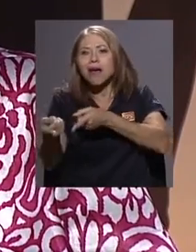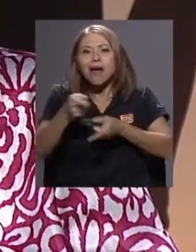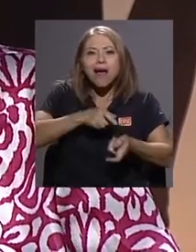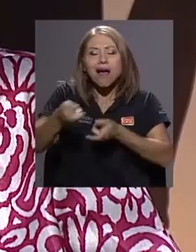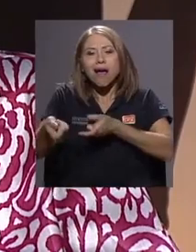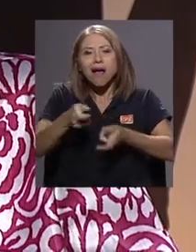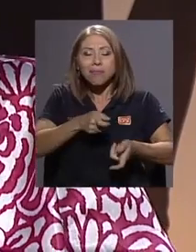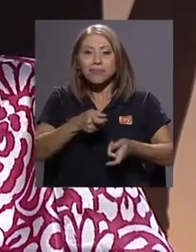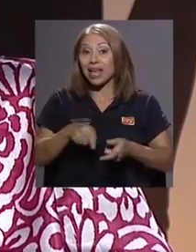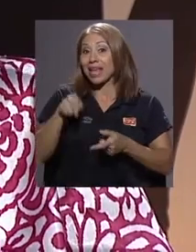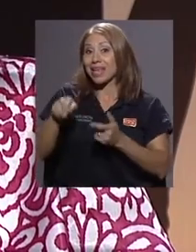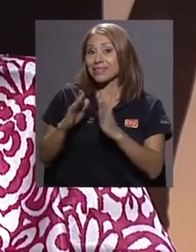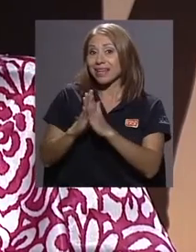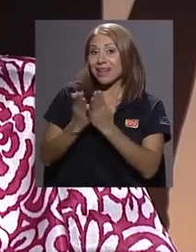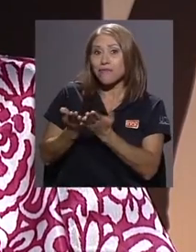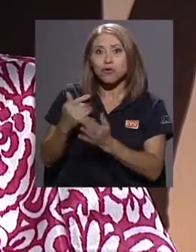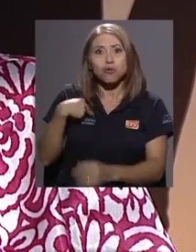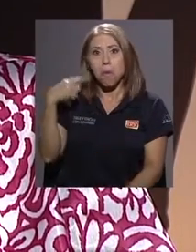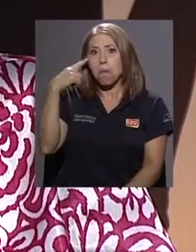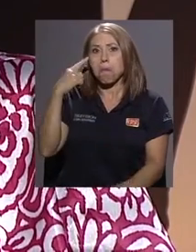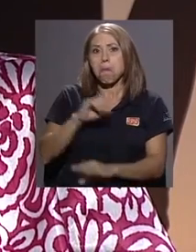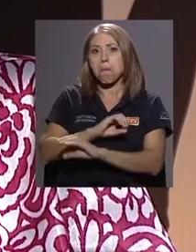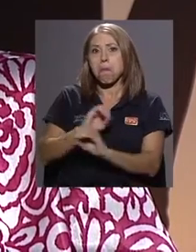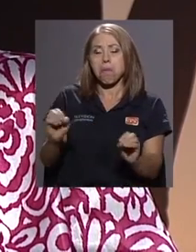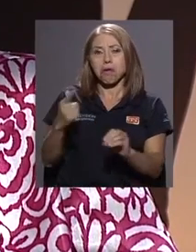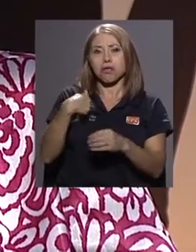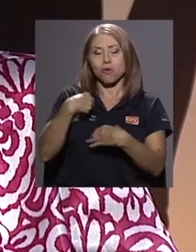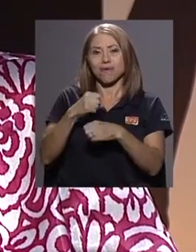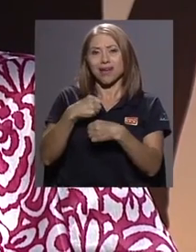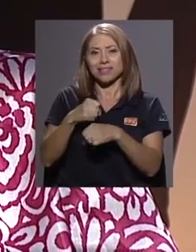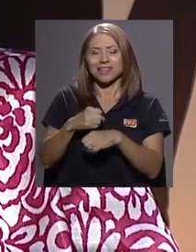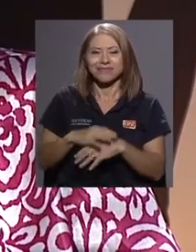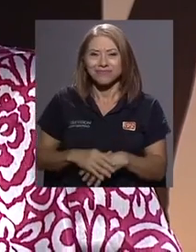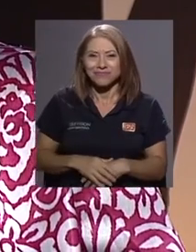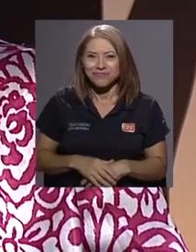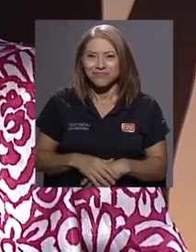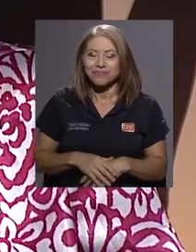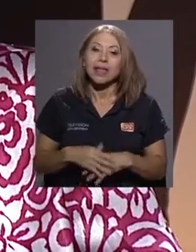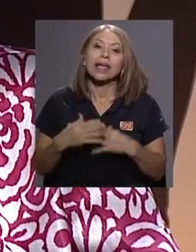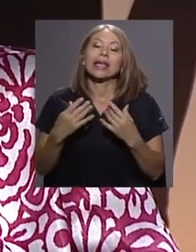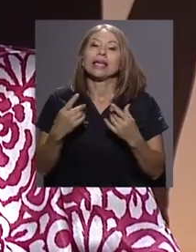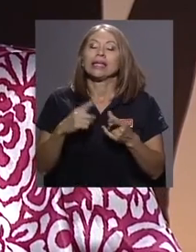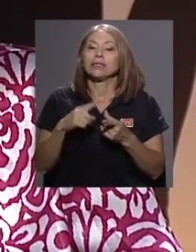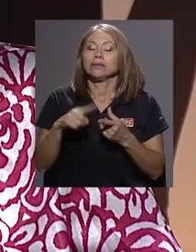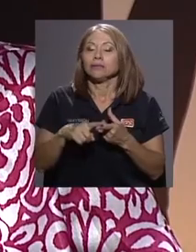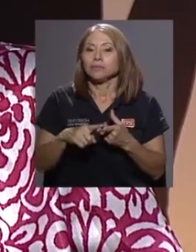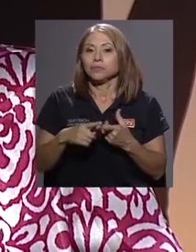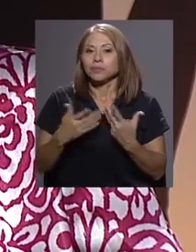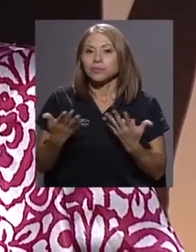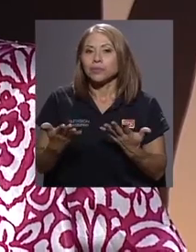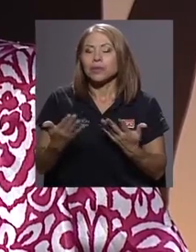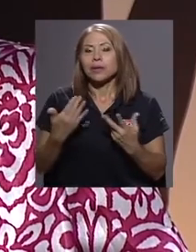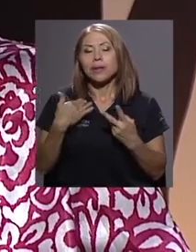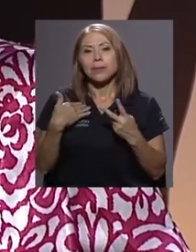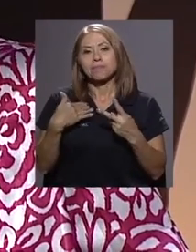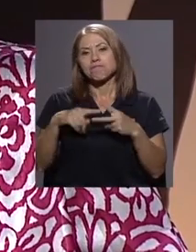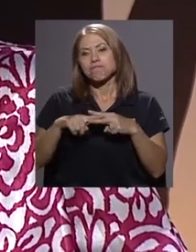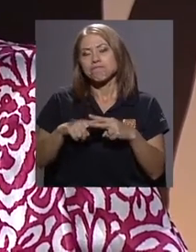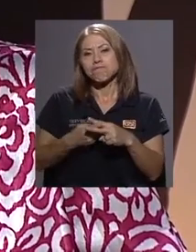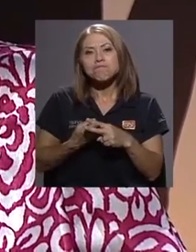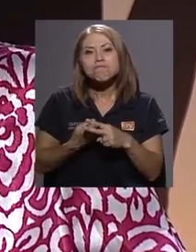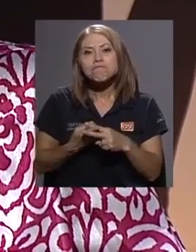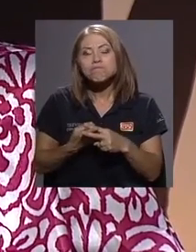imaginaba que lo iba a hacer entonces qué pasa y me inicio pues prácticamente